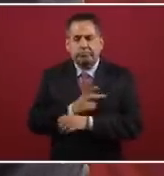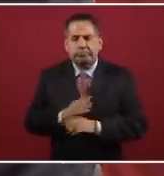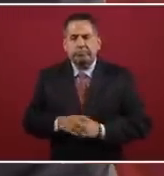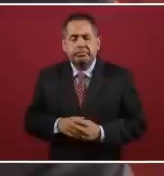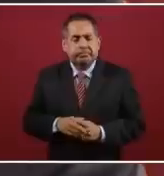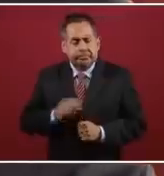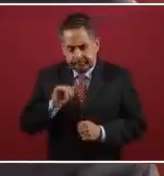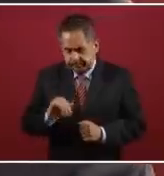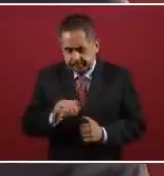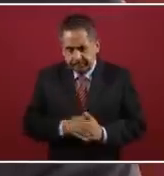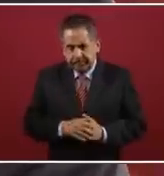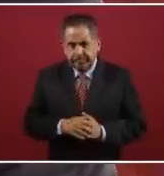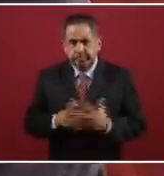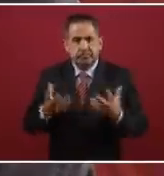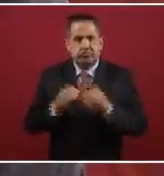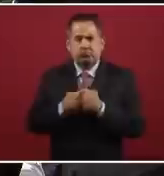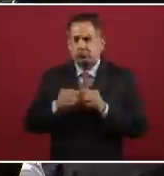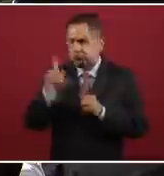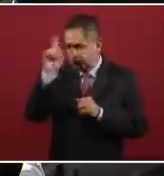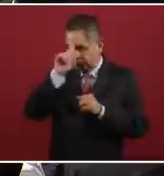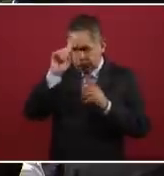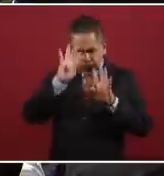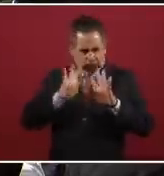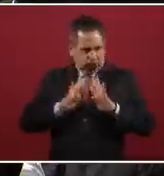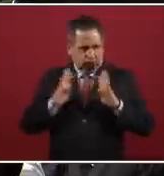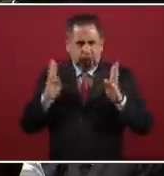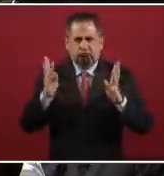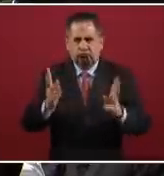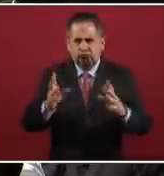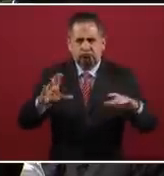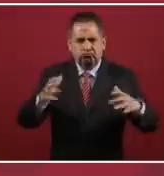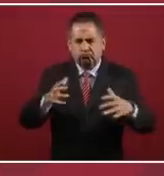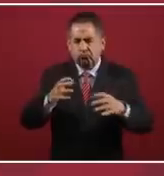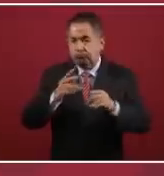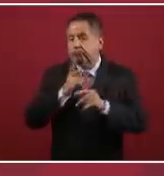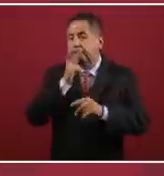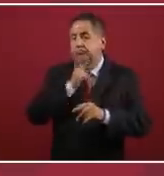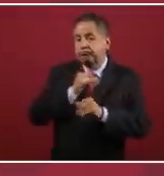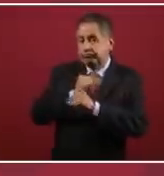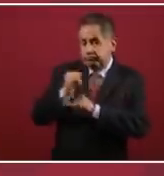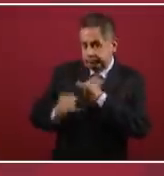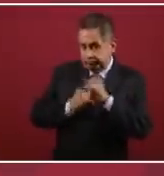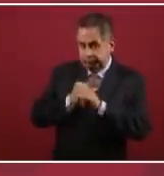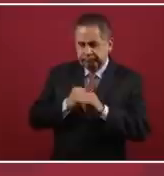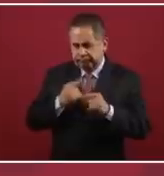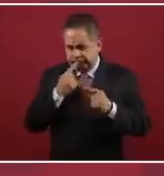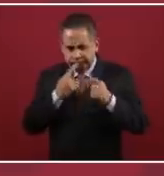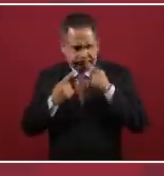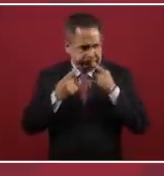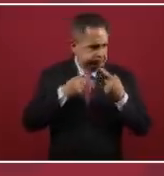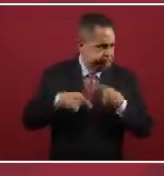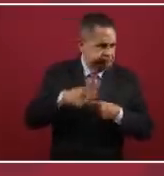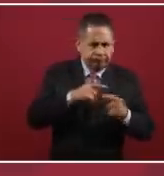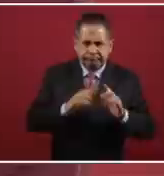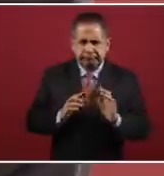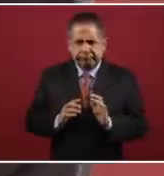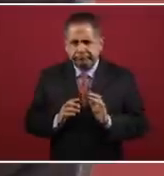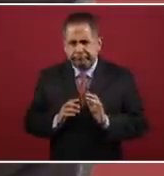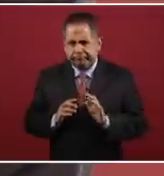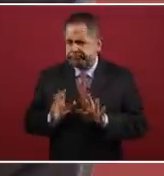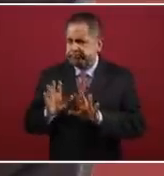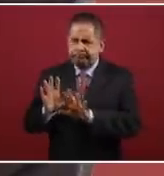se reunió el Consejo de Pemex Internacional y se